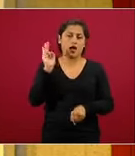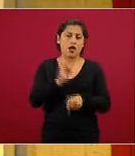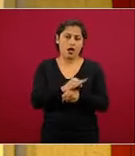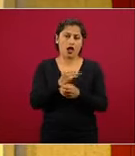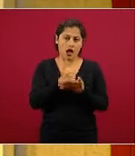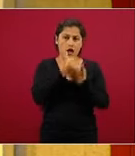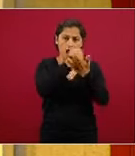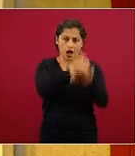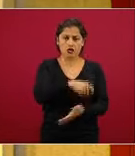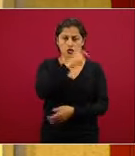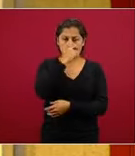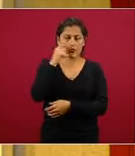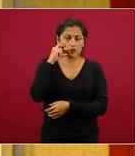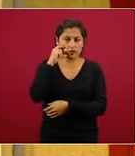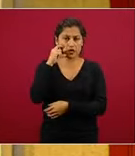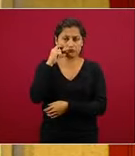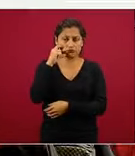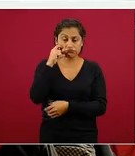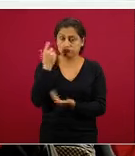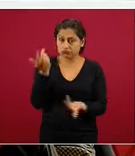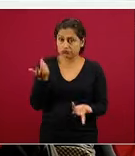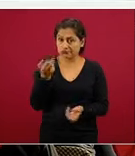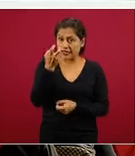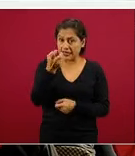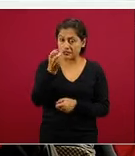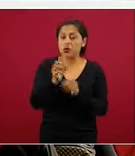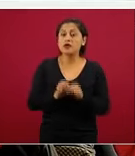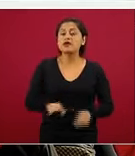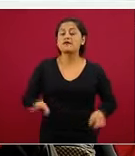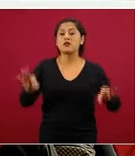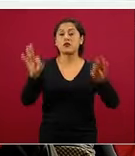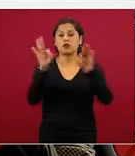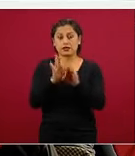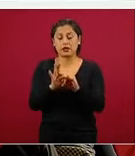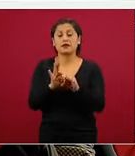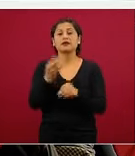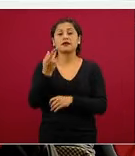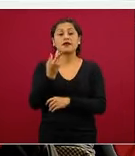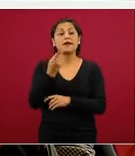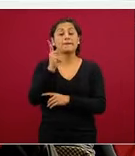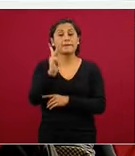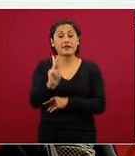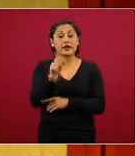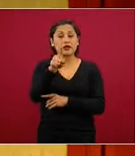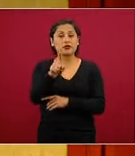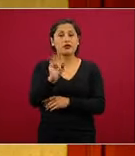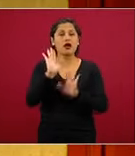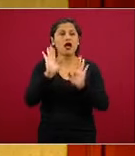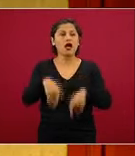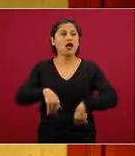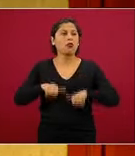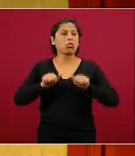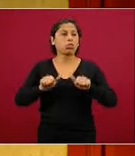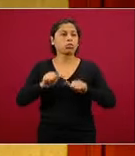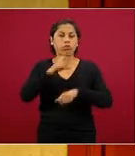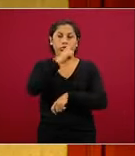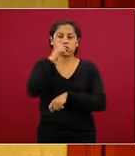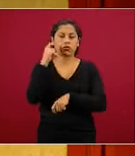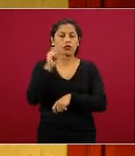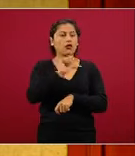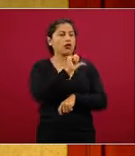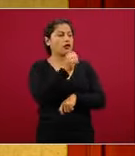no se va a infectar. Y es muy importante tenerlo claro porque eso nos permite no confiarnos y entonces relajar las otras